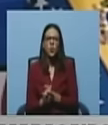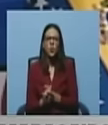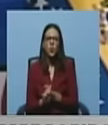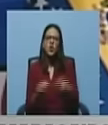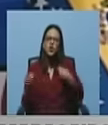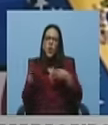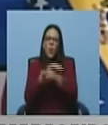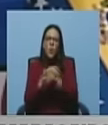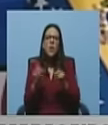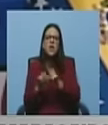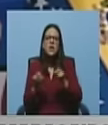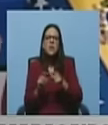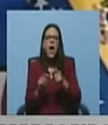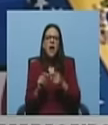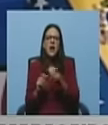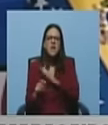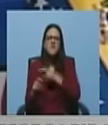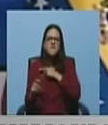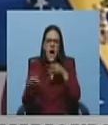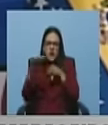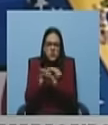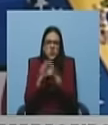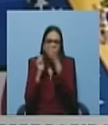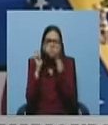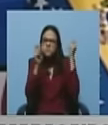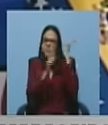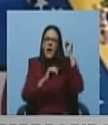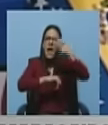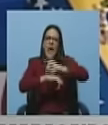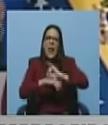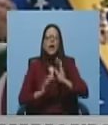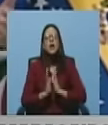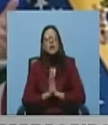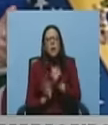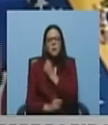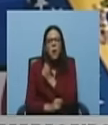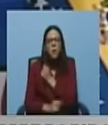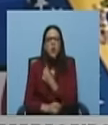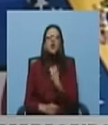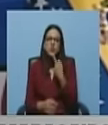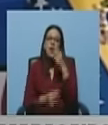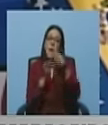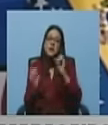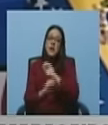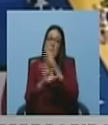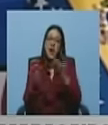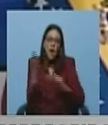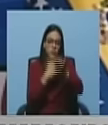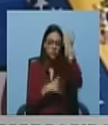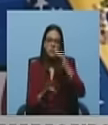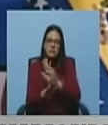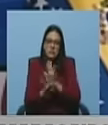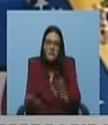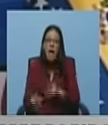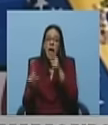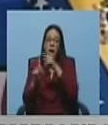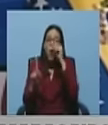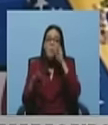meterse, infiltrarse en iglesia. Dije yo la vez pasada que por ese